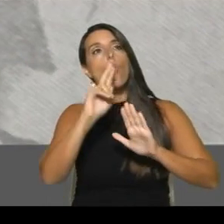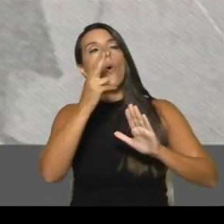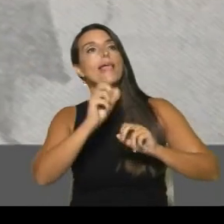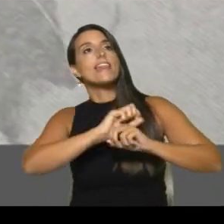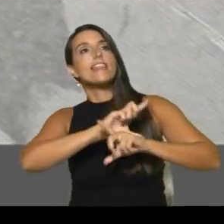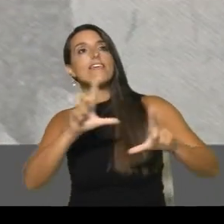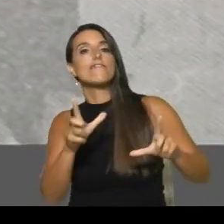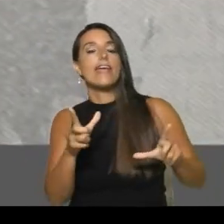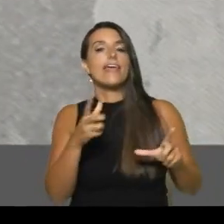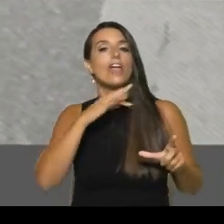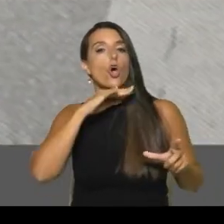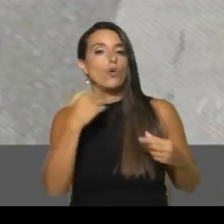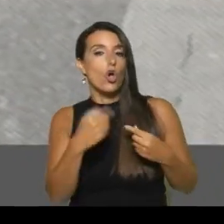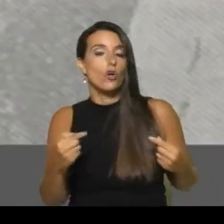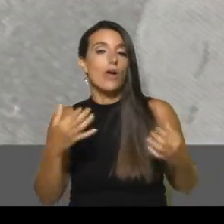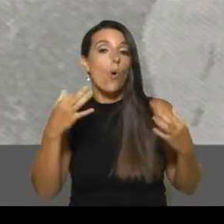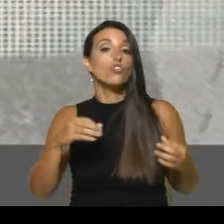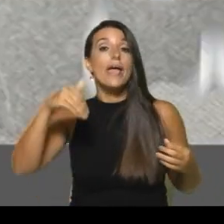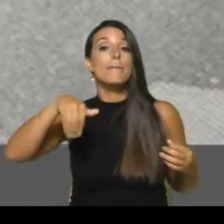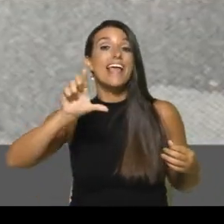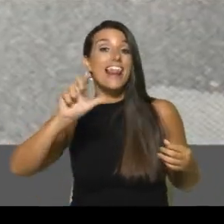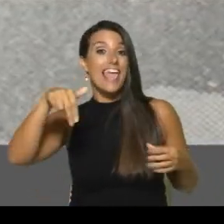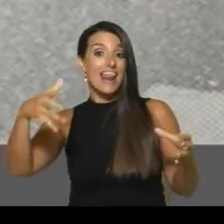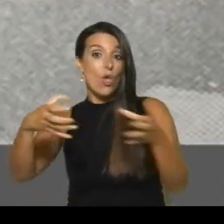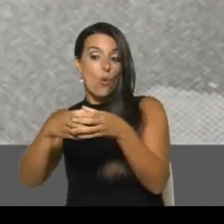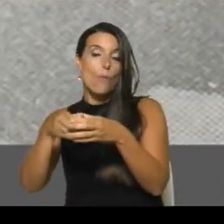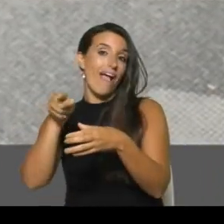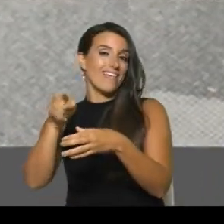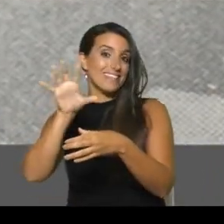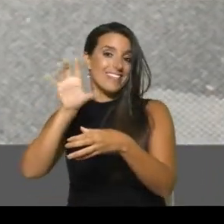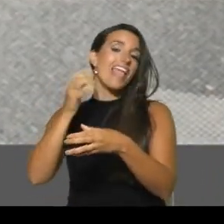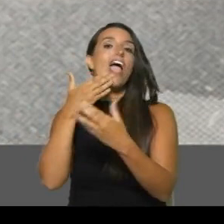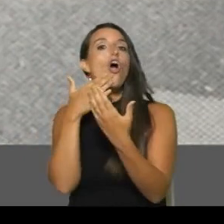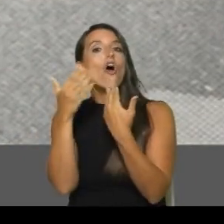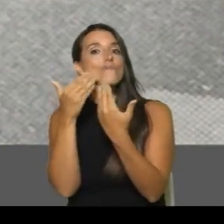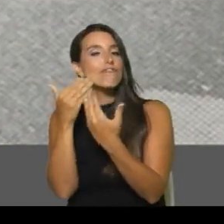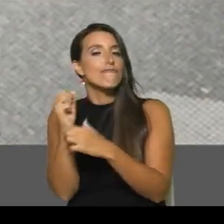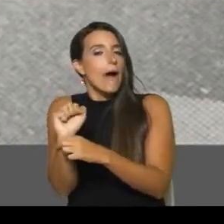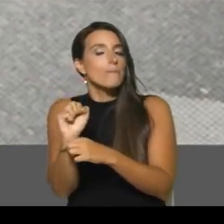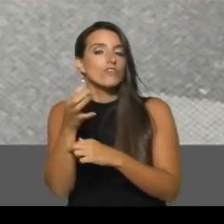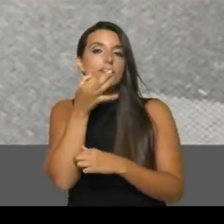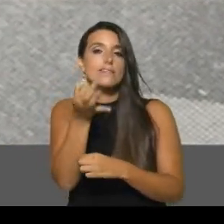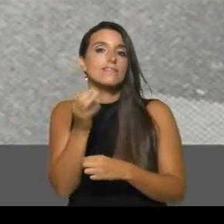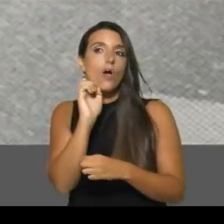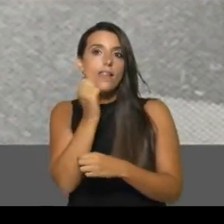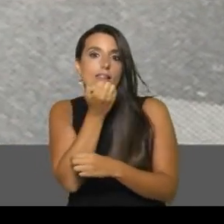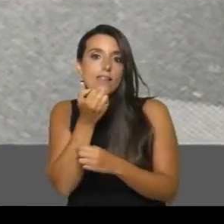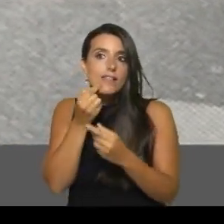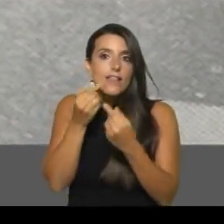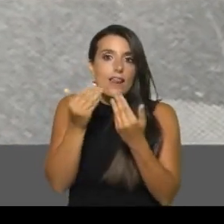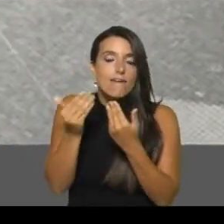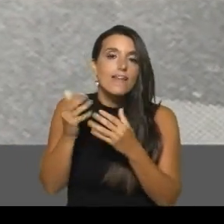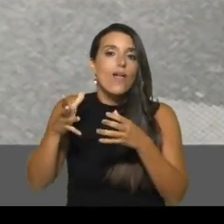venía muy asícateados por el mln que en las famosas conversaciones clandestinas en los cuarteles